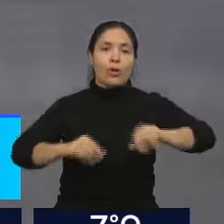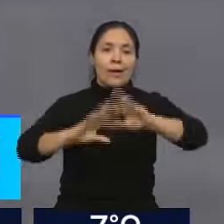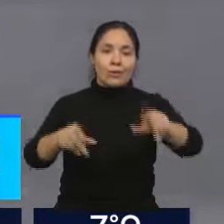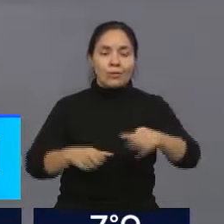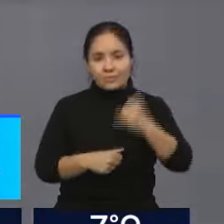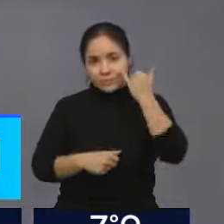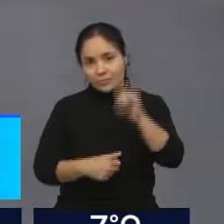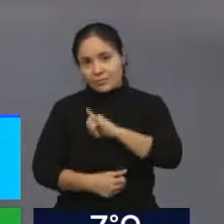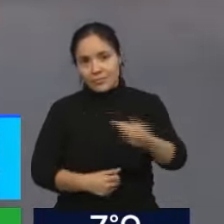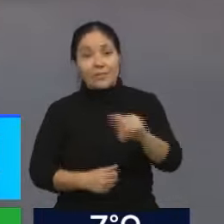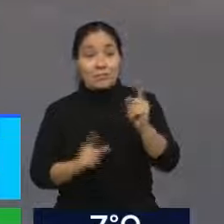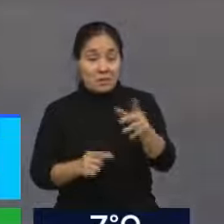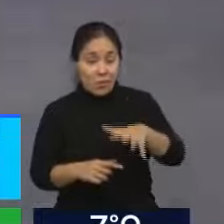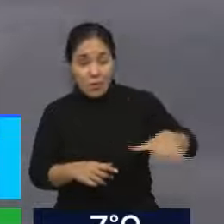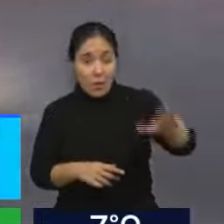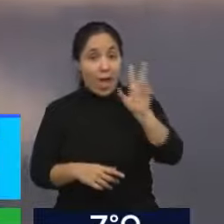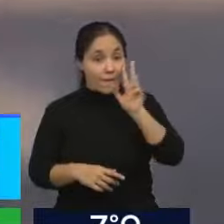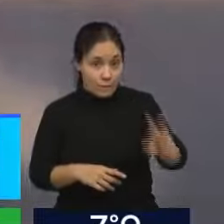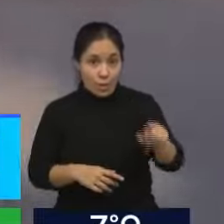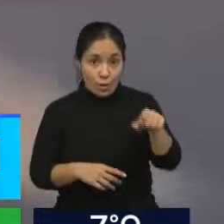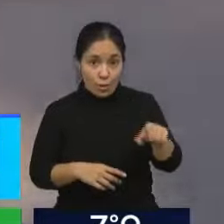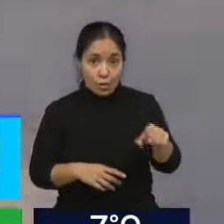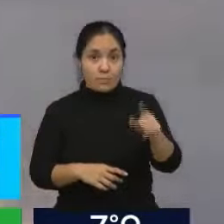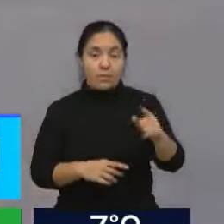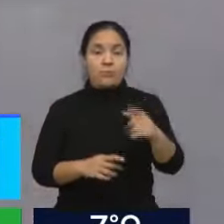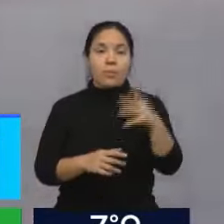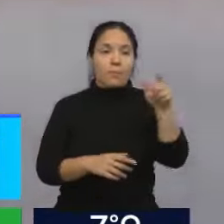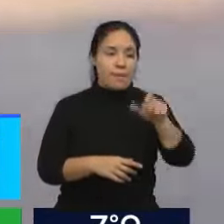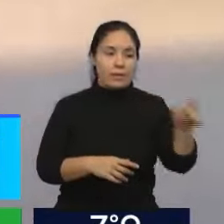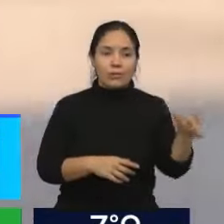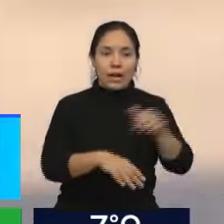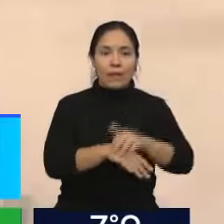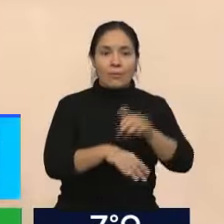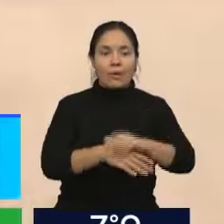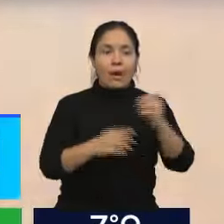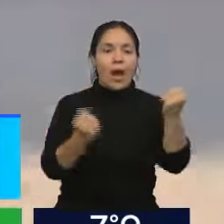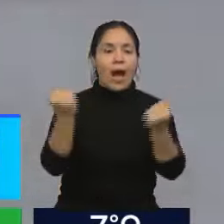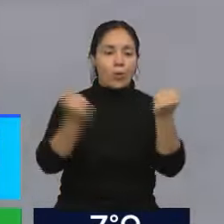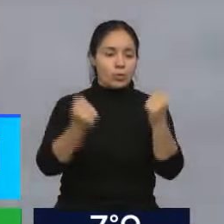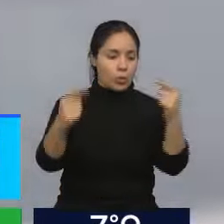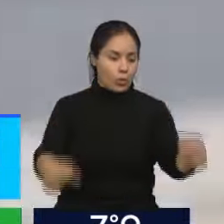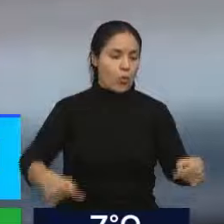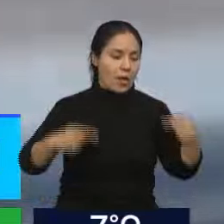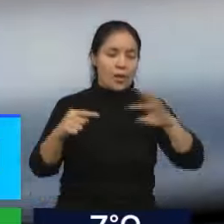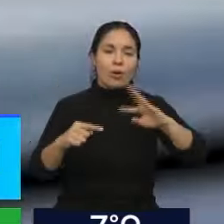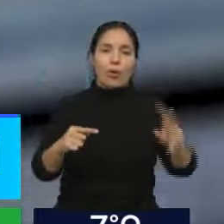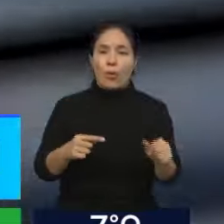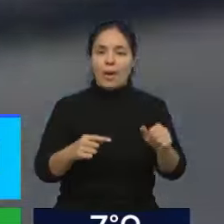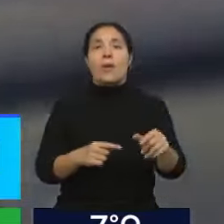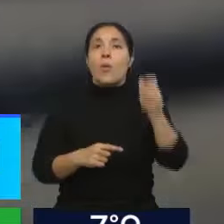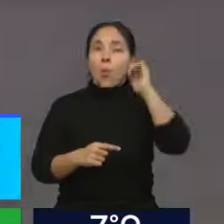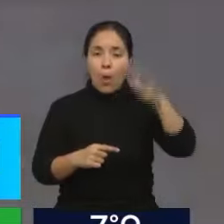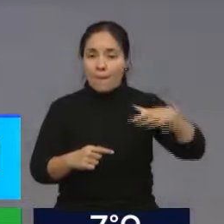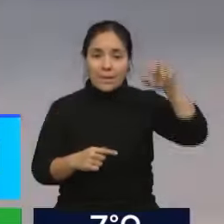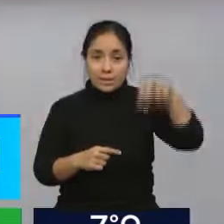acusa? Porque se los vio en el lugar cuando estaban sustrayendo unas ruedas de un vehículo Etios en Guaymallén, y a partir